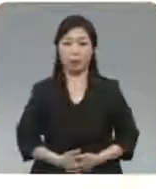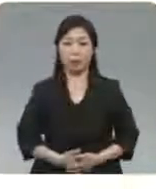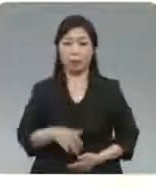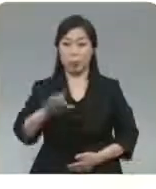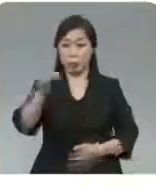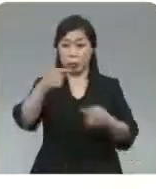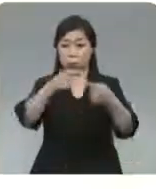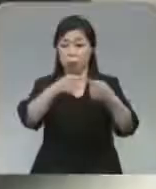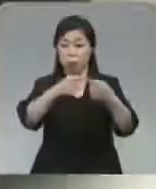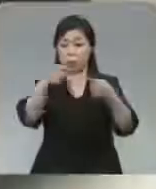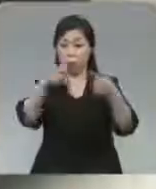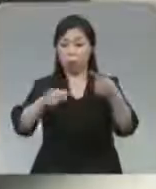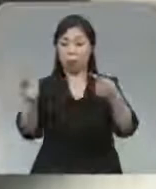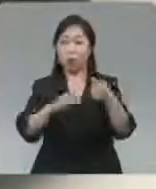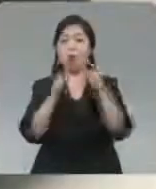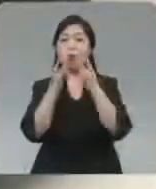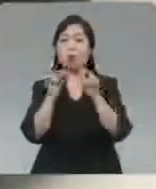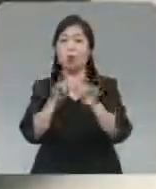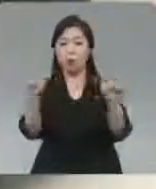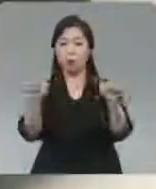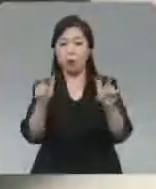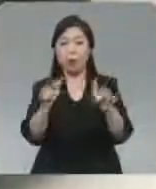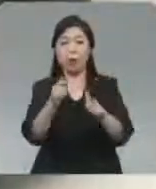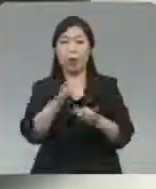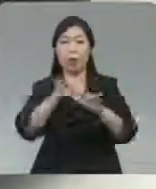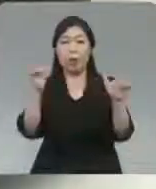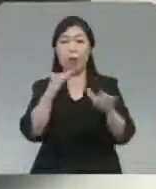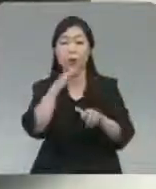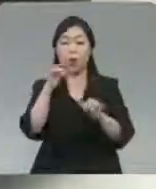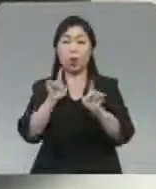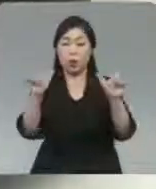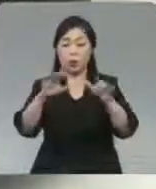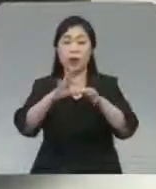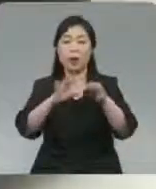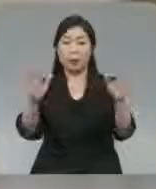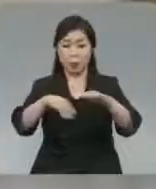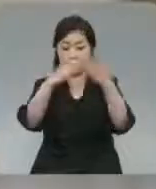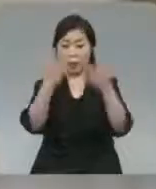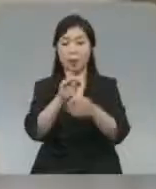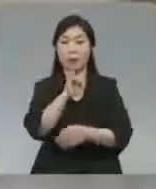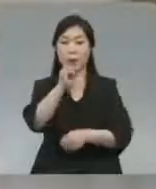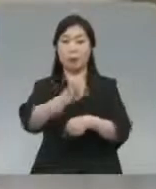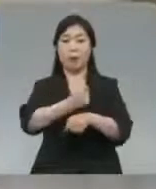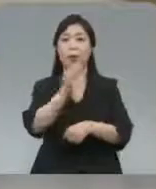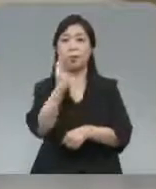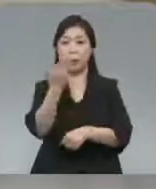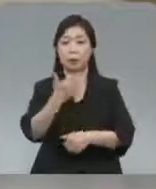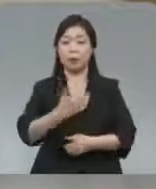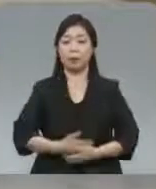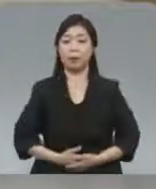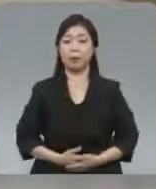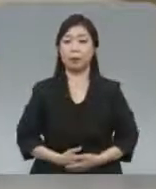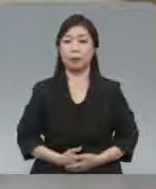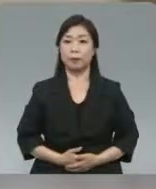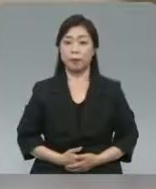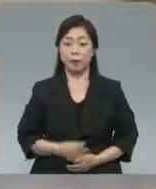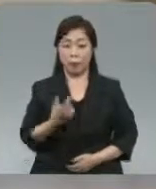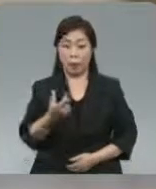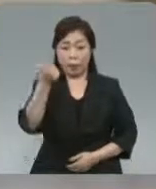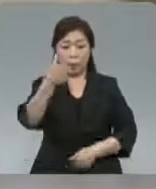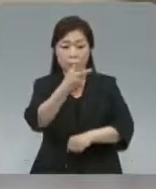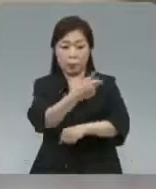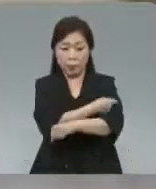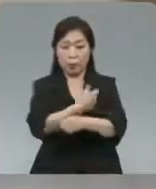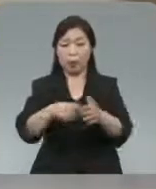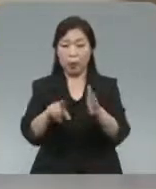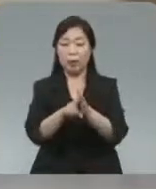nacieron en años que terminan con número entre 1 y 6 el lunes las personas con año de nacimiento cuyo último dígito se incluye entre 2 y 7